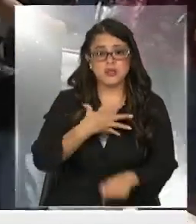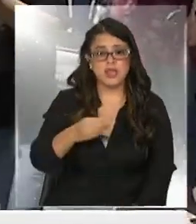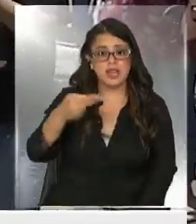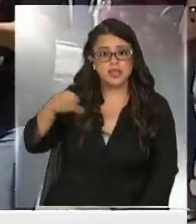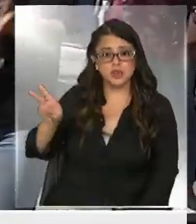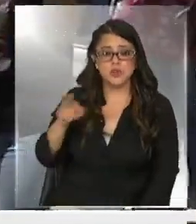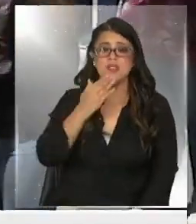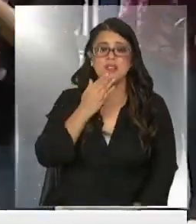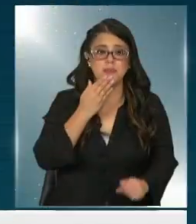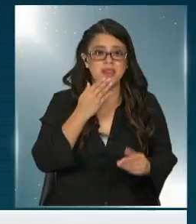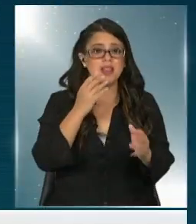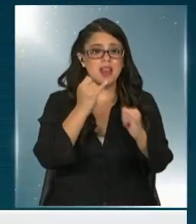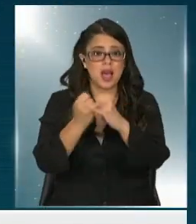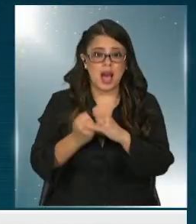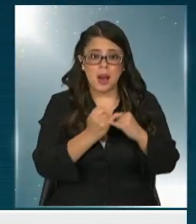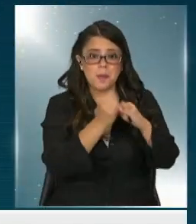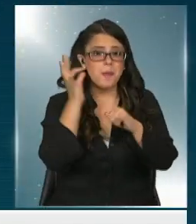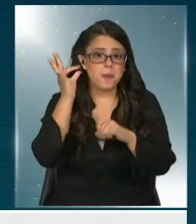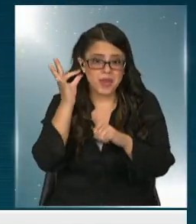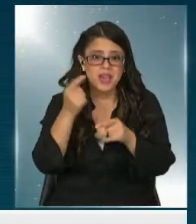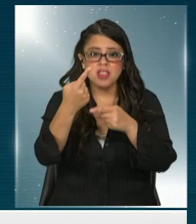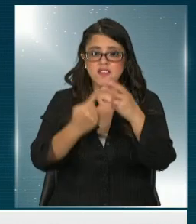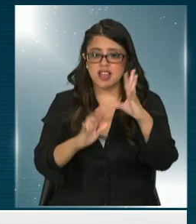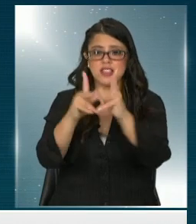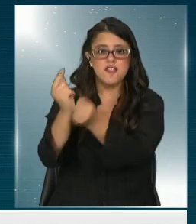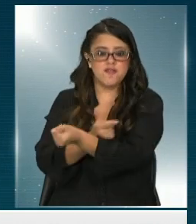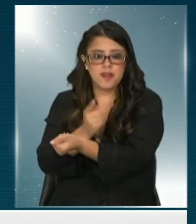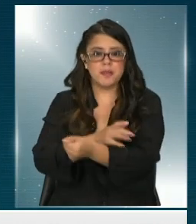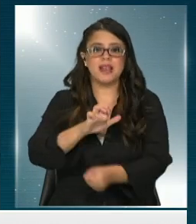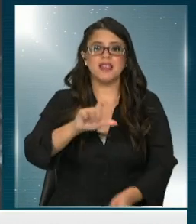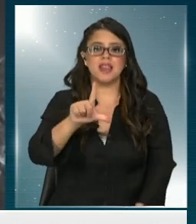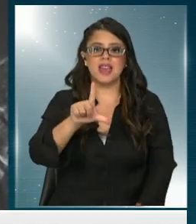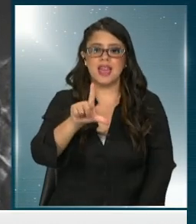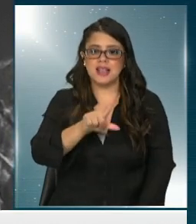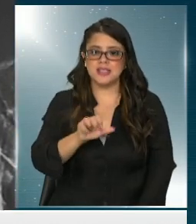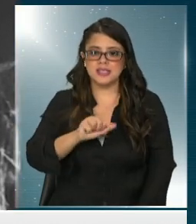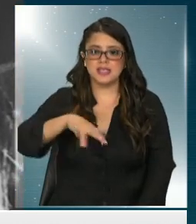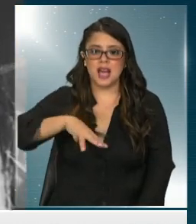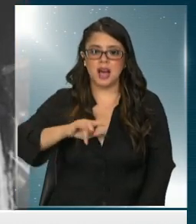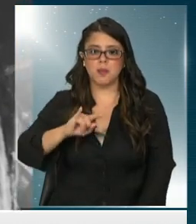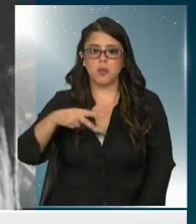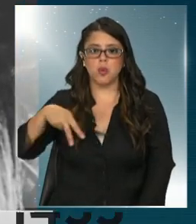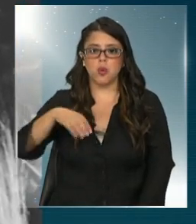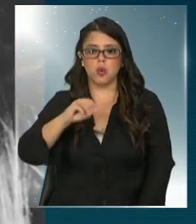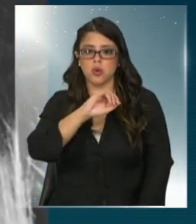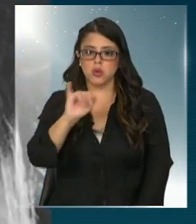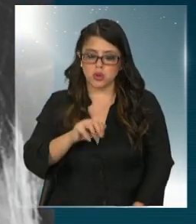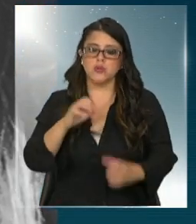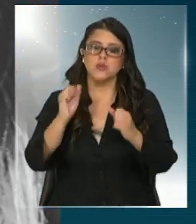estas mujeres, amigas y otros familiares de Elsa Muñoz podrán despedirla.